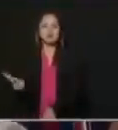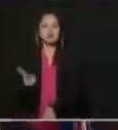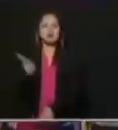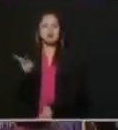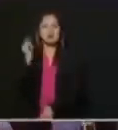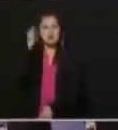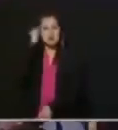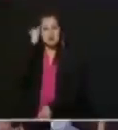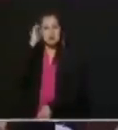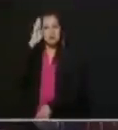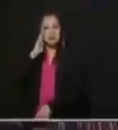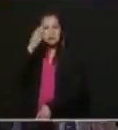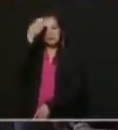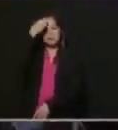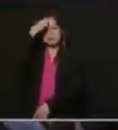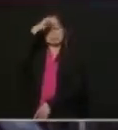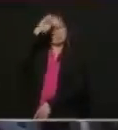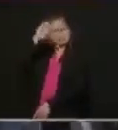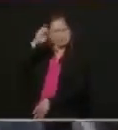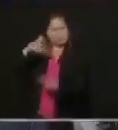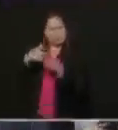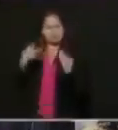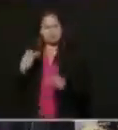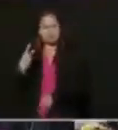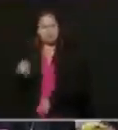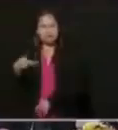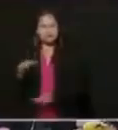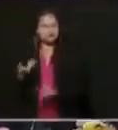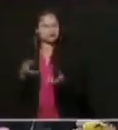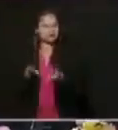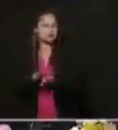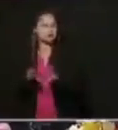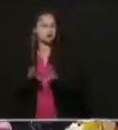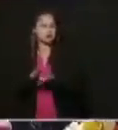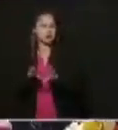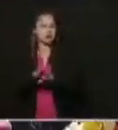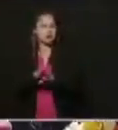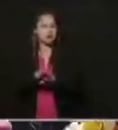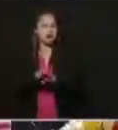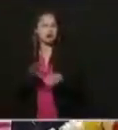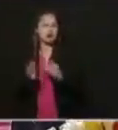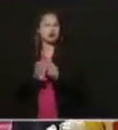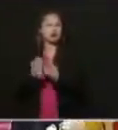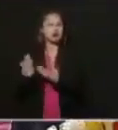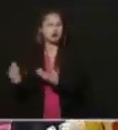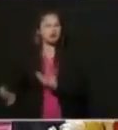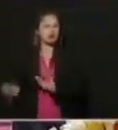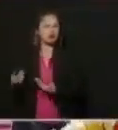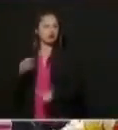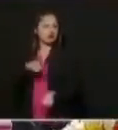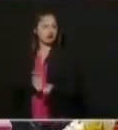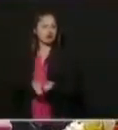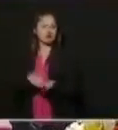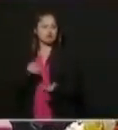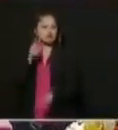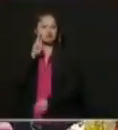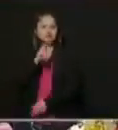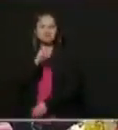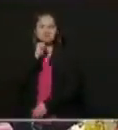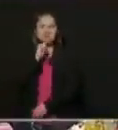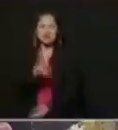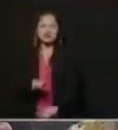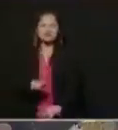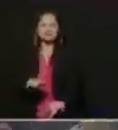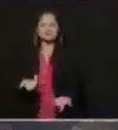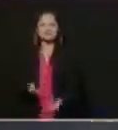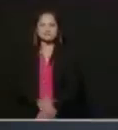propia tierra. Y así estábamos. Que no se vean así en la tele, que no se vean en las películas. Exactamente, así estábamos. Le van a colocar